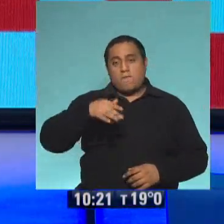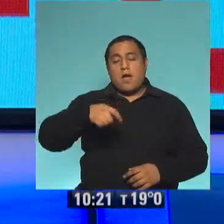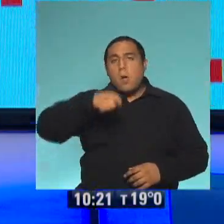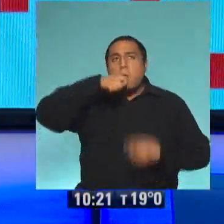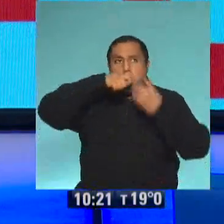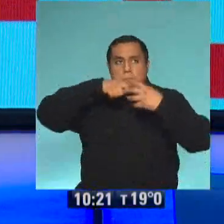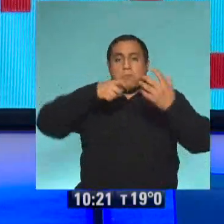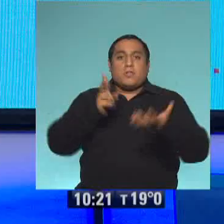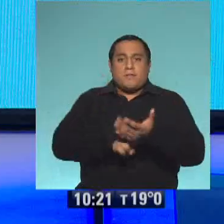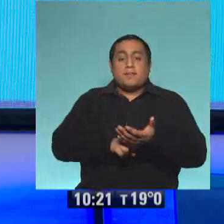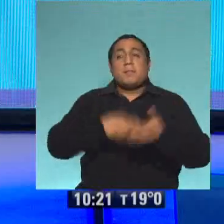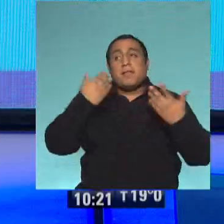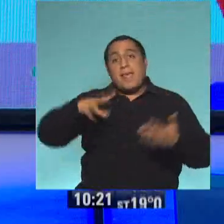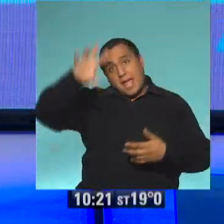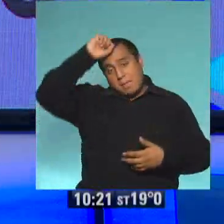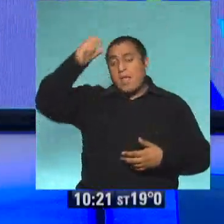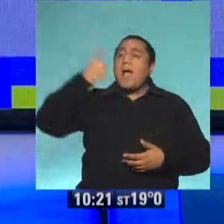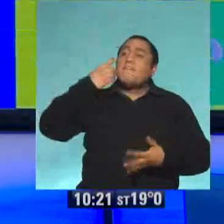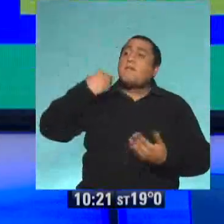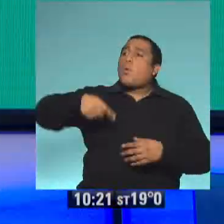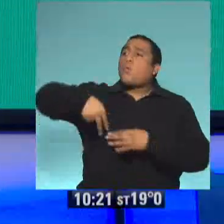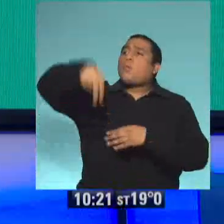Y que Emiliano nos iba a mostrar cómo volar.